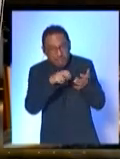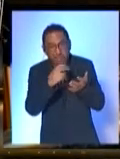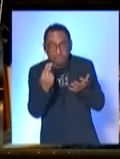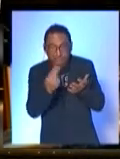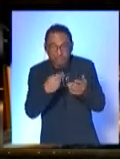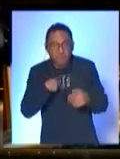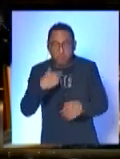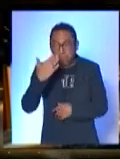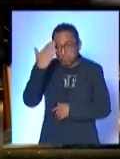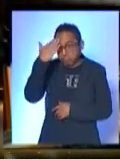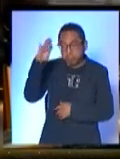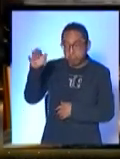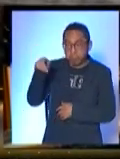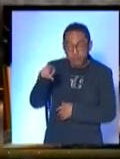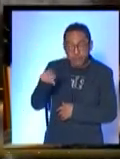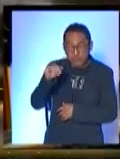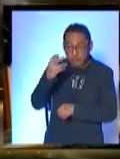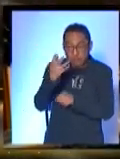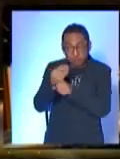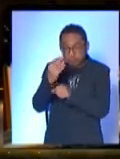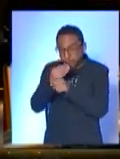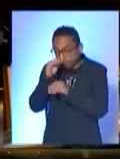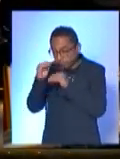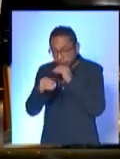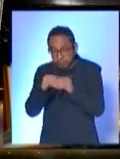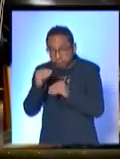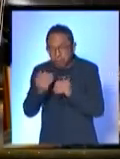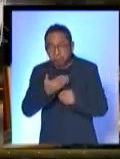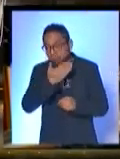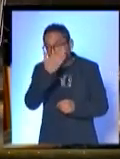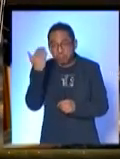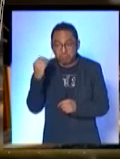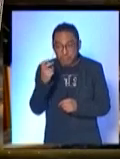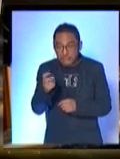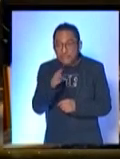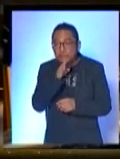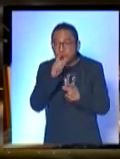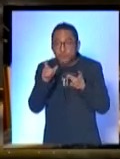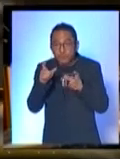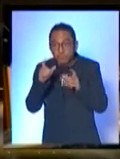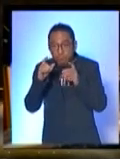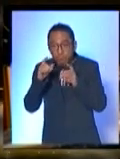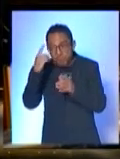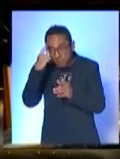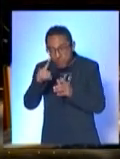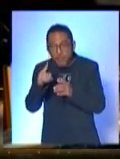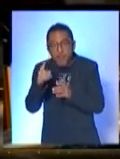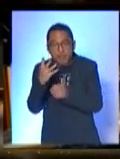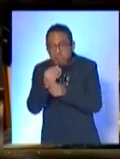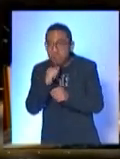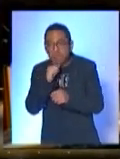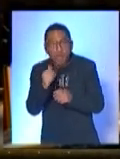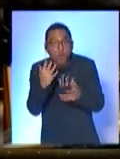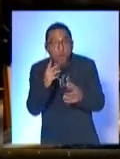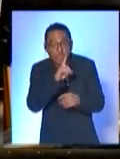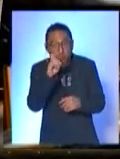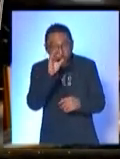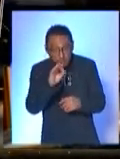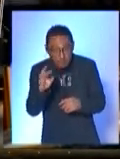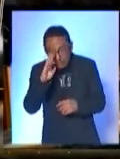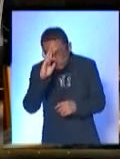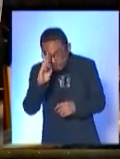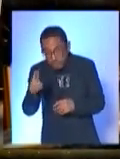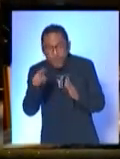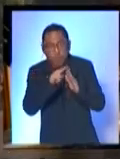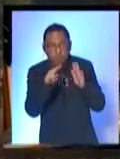se le haya dado el mantenimiento y conservación a la obra, así como si se hayan respetado al 100% las